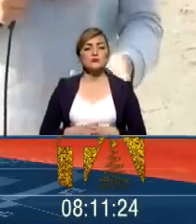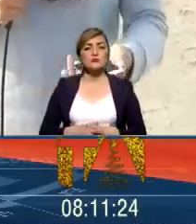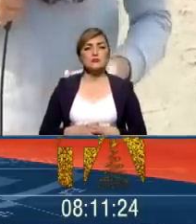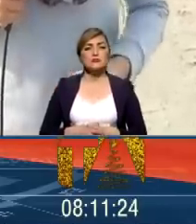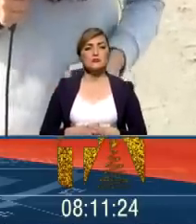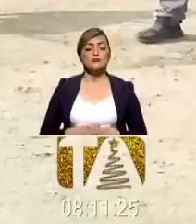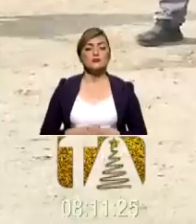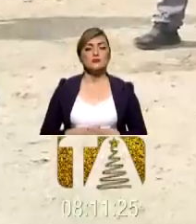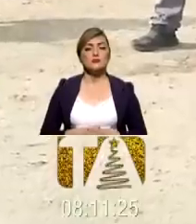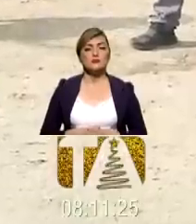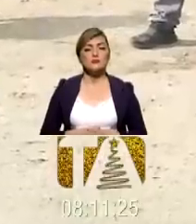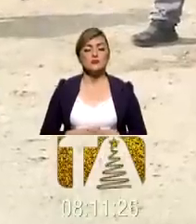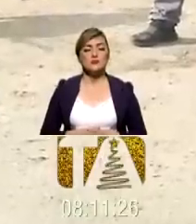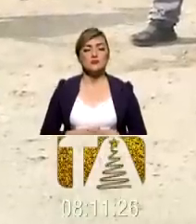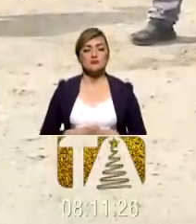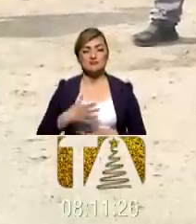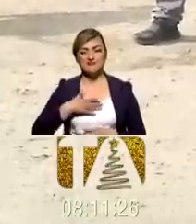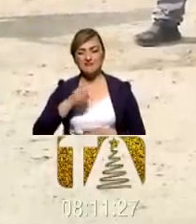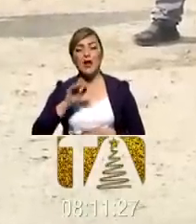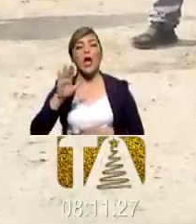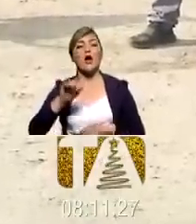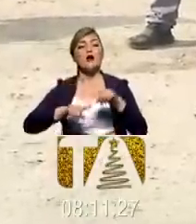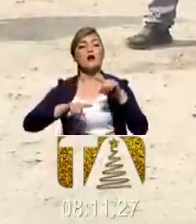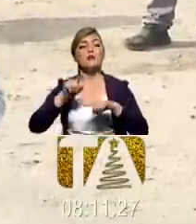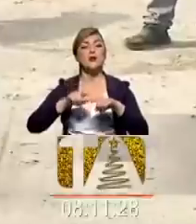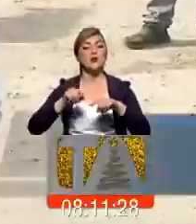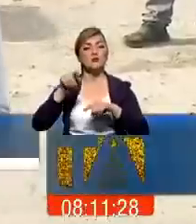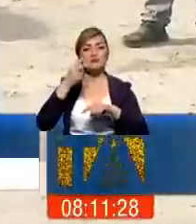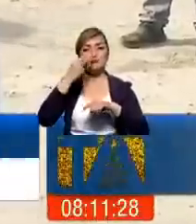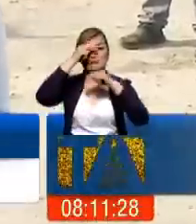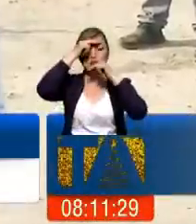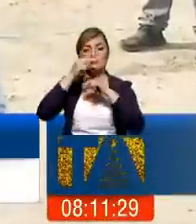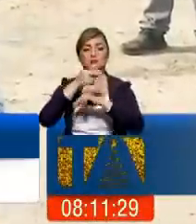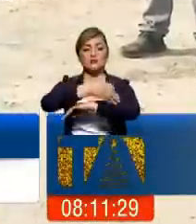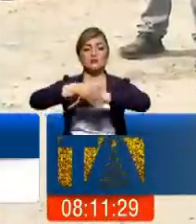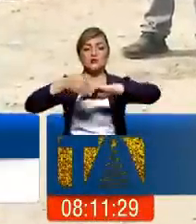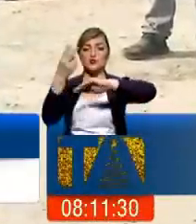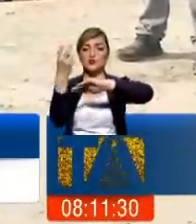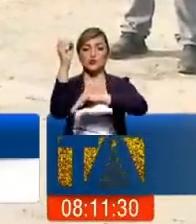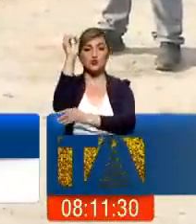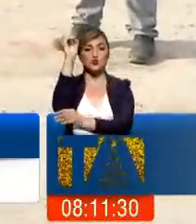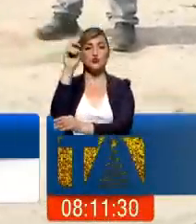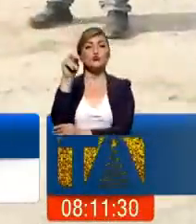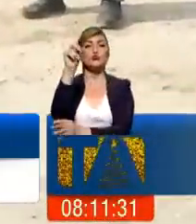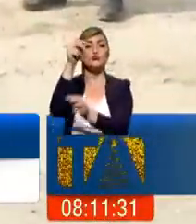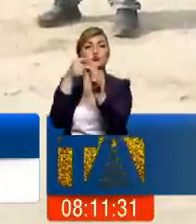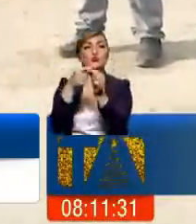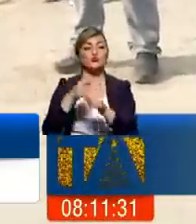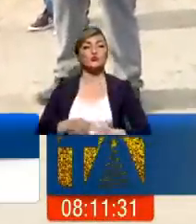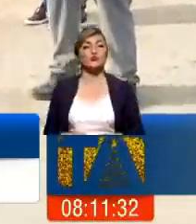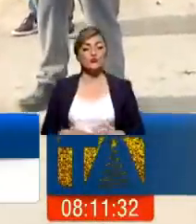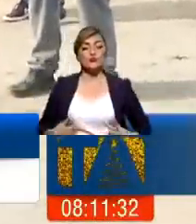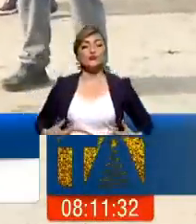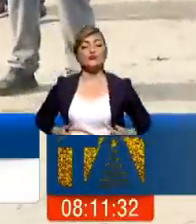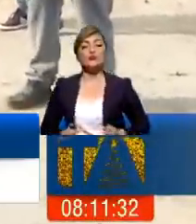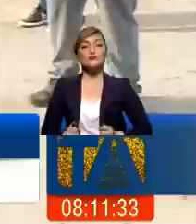¿Qué tal, Andrea, amigos televidentes? Muy buenos días. Se trata de la calle 12 de octubre, ubicada aquí en San José de Morán, en el norte de la ciudad, como tú ya les has dicho.